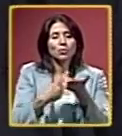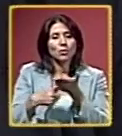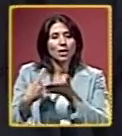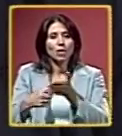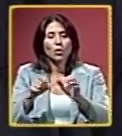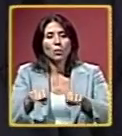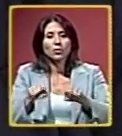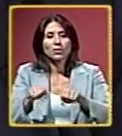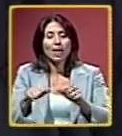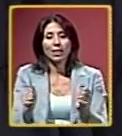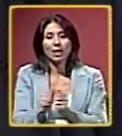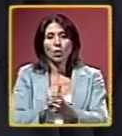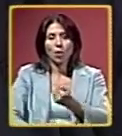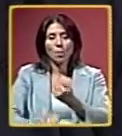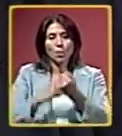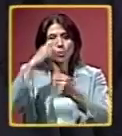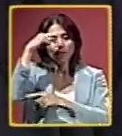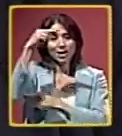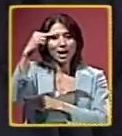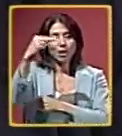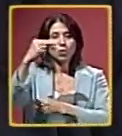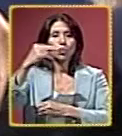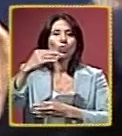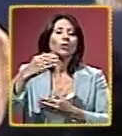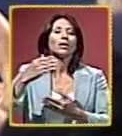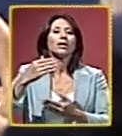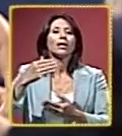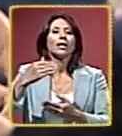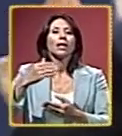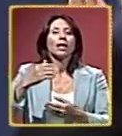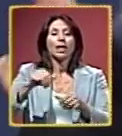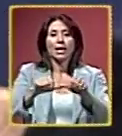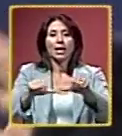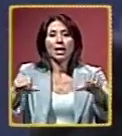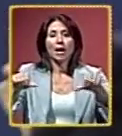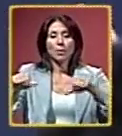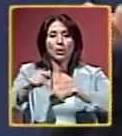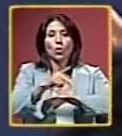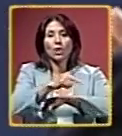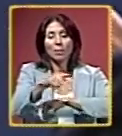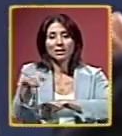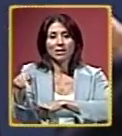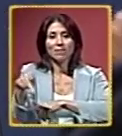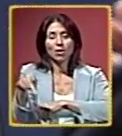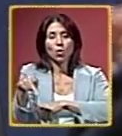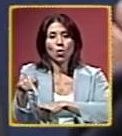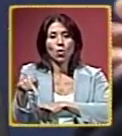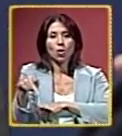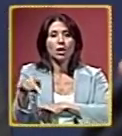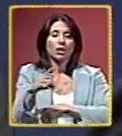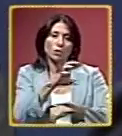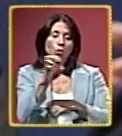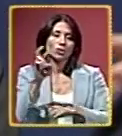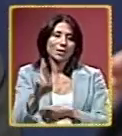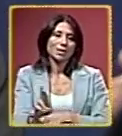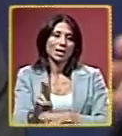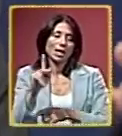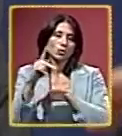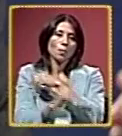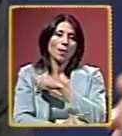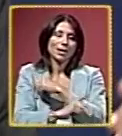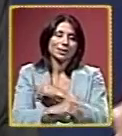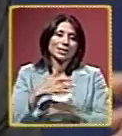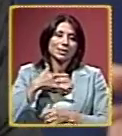que con apoyo mexicano se construya en el ámbito del Pacífico, y Costa Rica es uno de los países que se siente